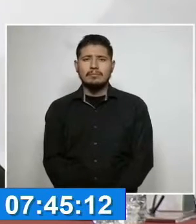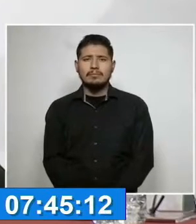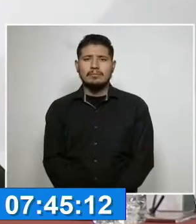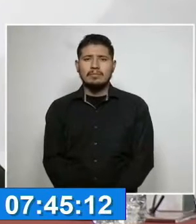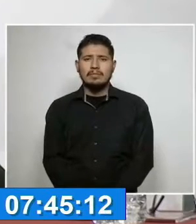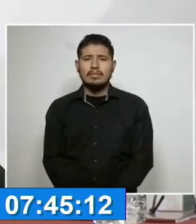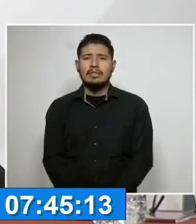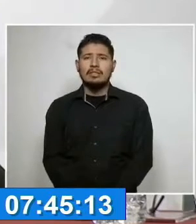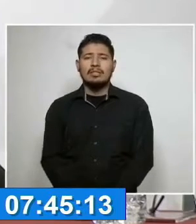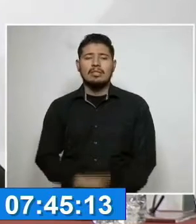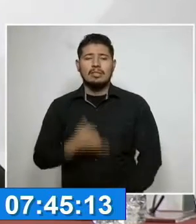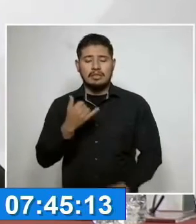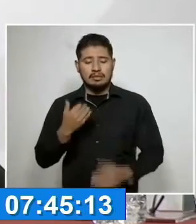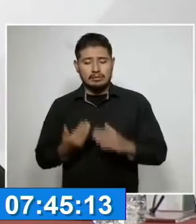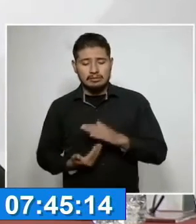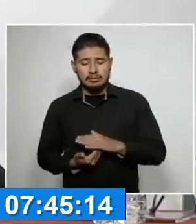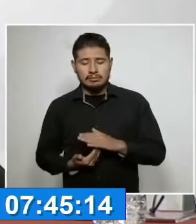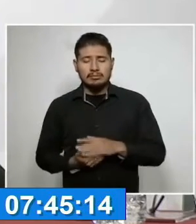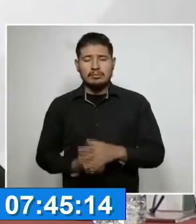y por las remesas,